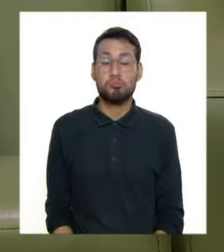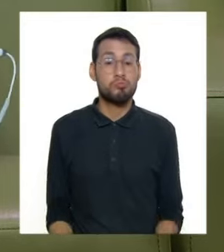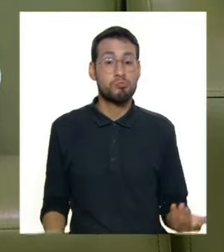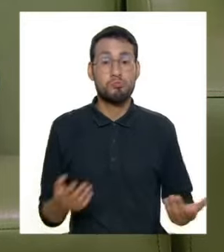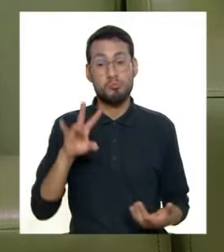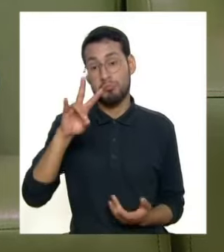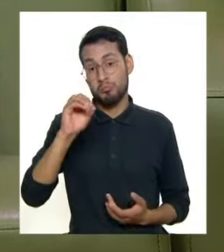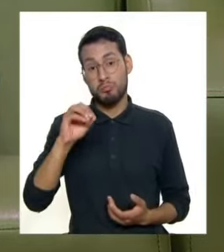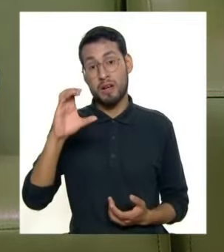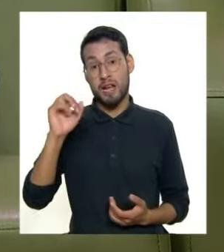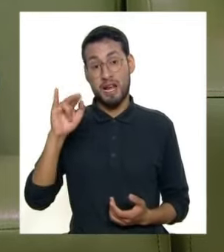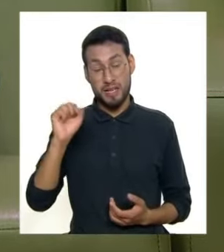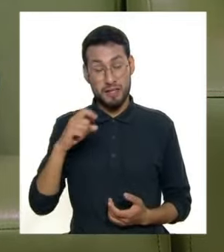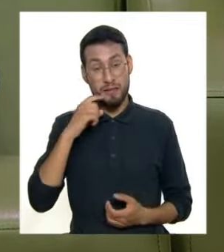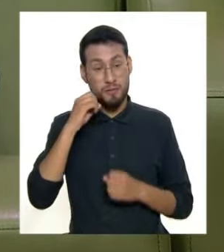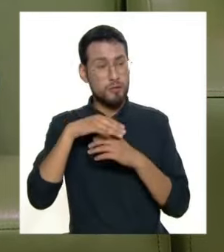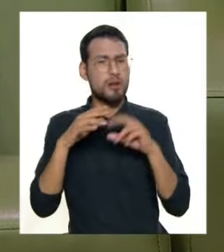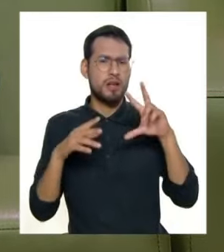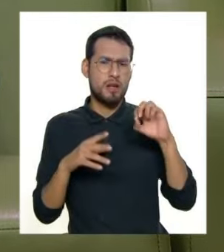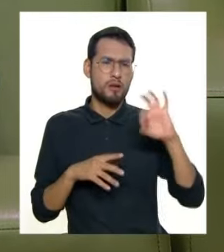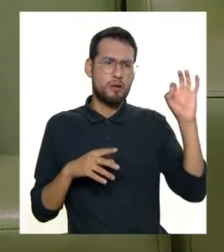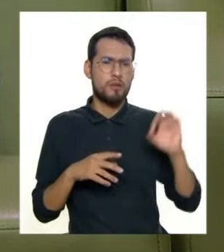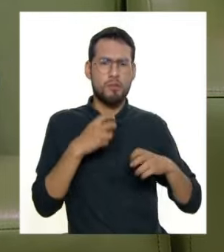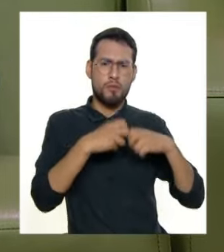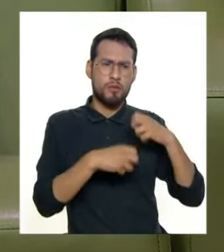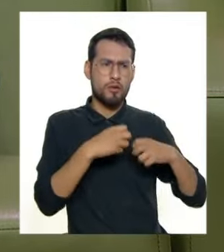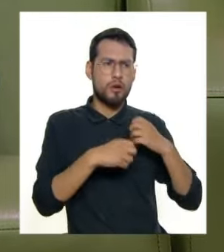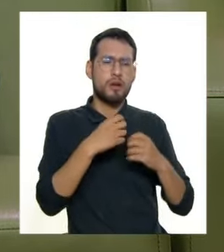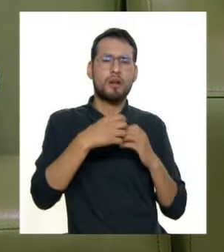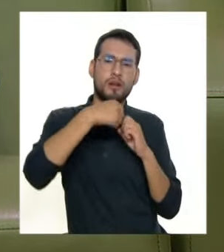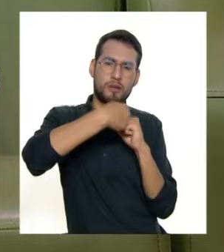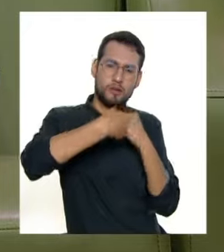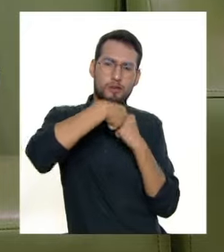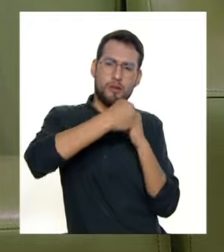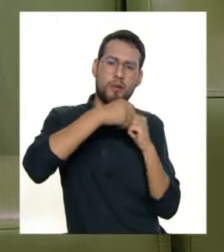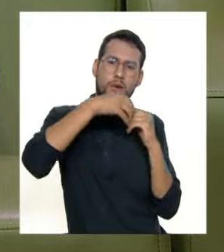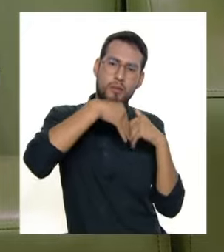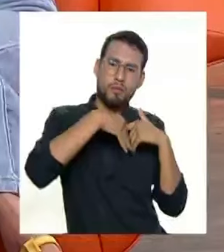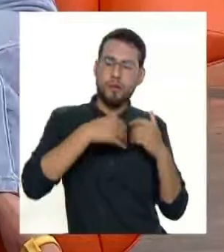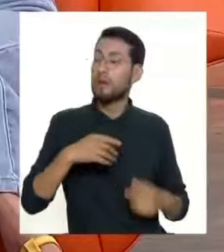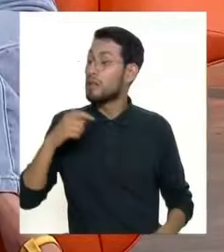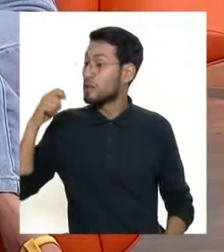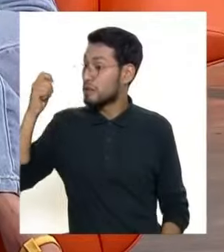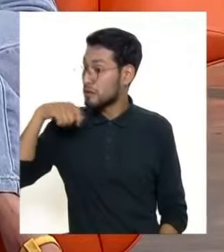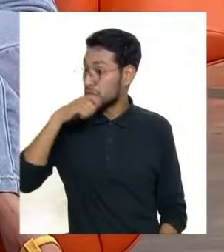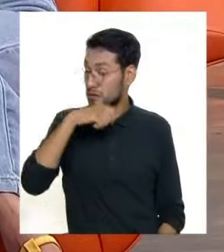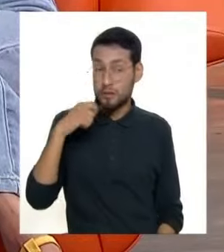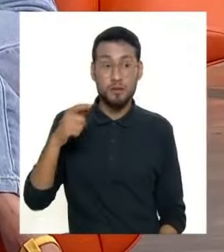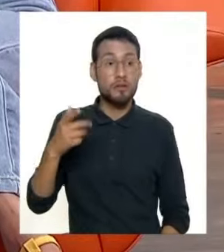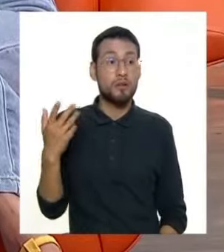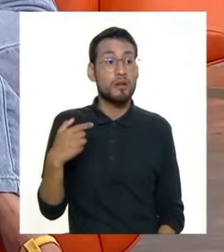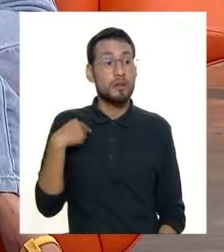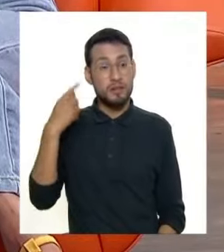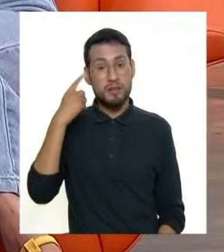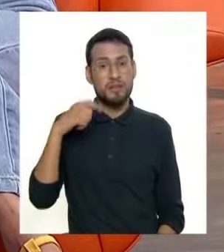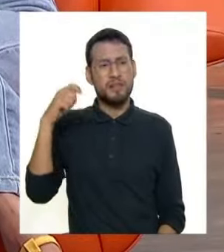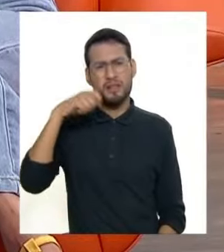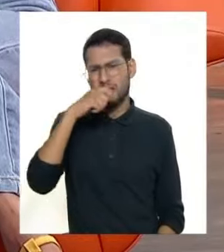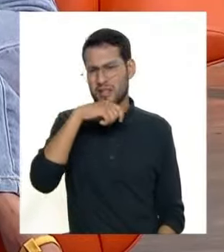un 70% de caries dentales y un 30% de problemas periodontales, ¿no? Cuando uno se cepilla los dientes, a veces uno tiene la sensación de